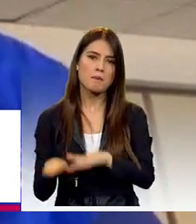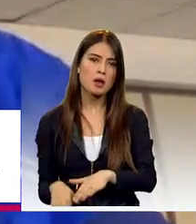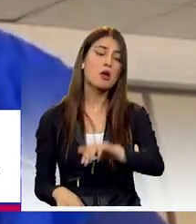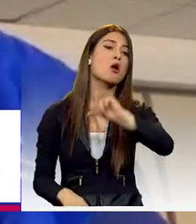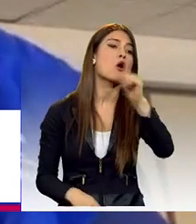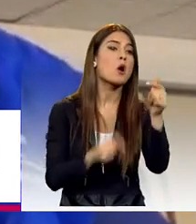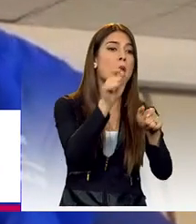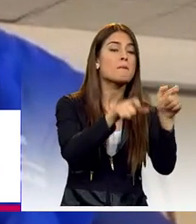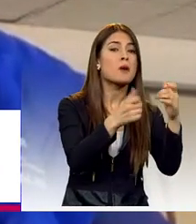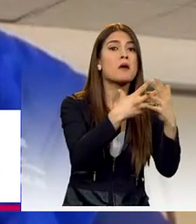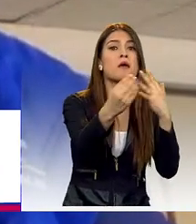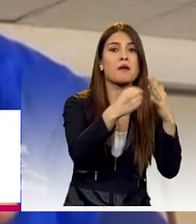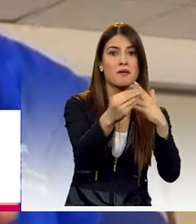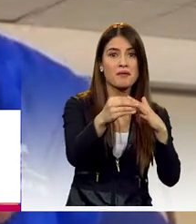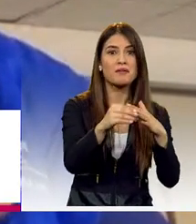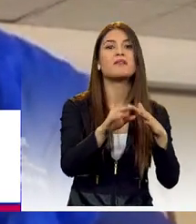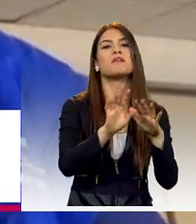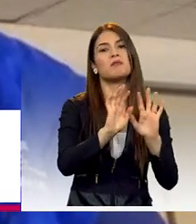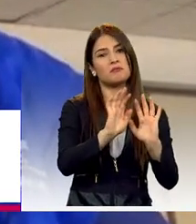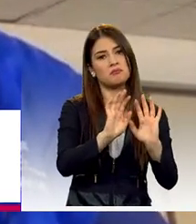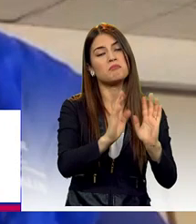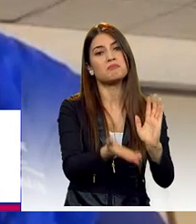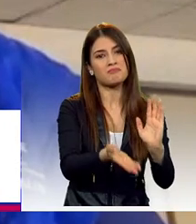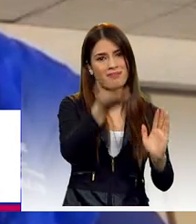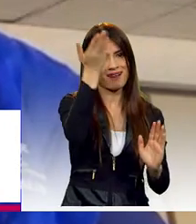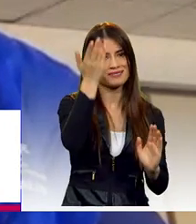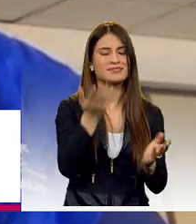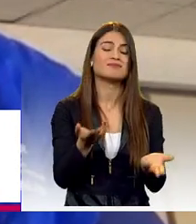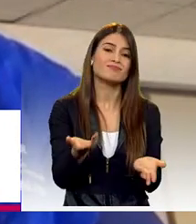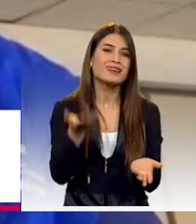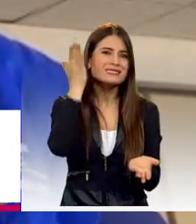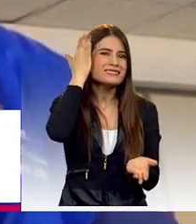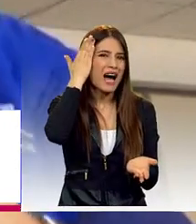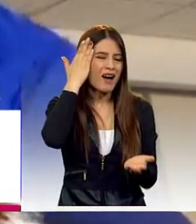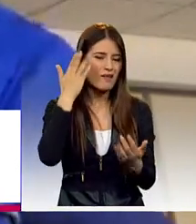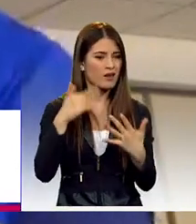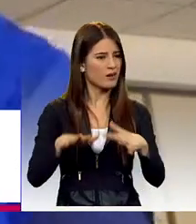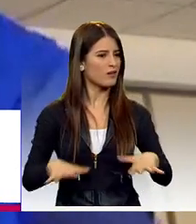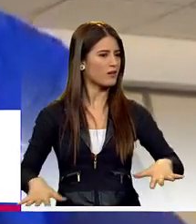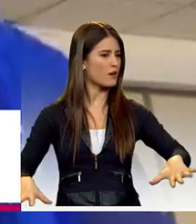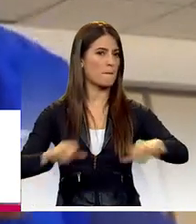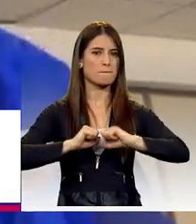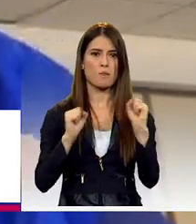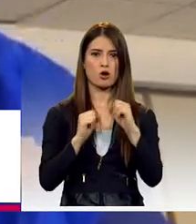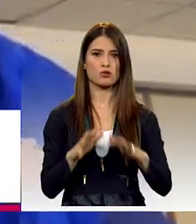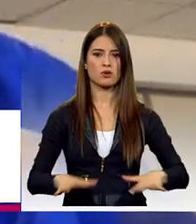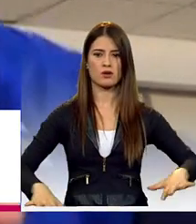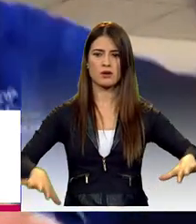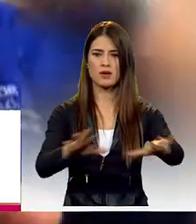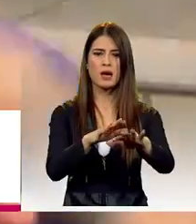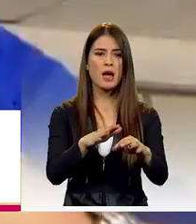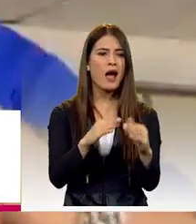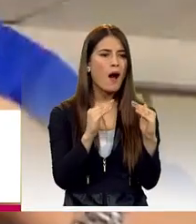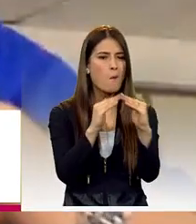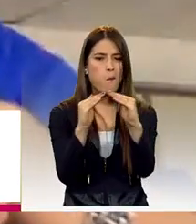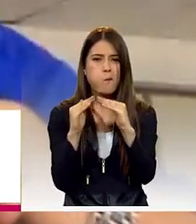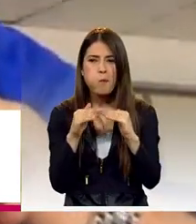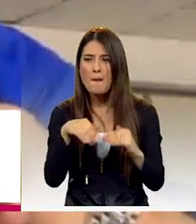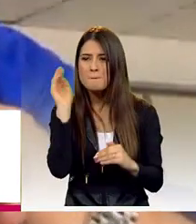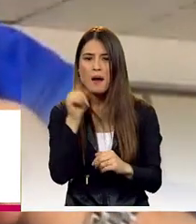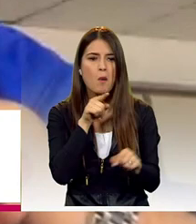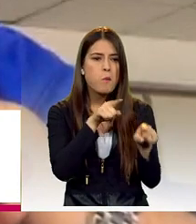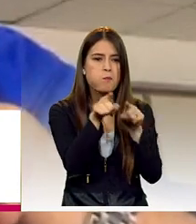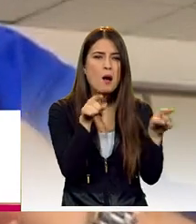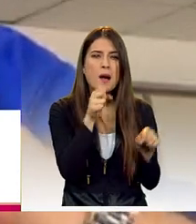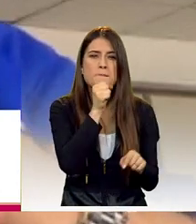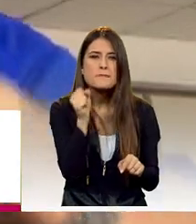vulnerabilidad, dónde viven las personas mayores y dónde viven las personas que tienen problemas que acompañan las complicaciones y dónde están en este momento